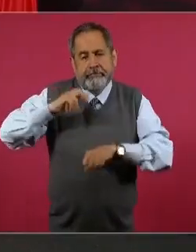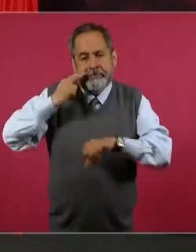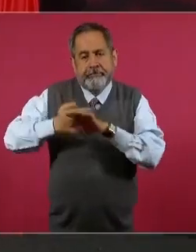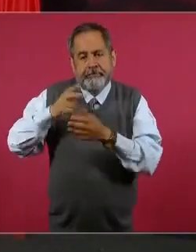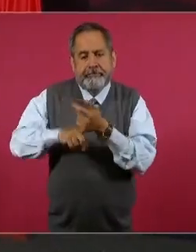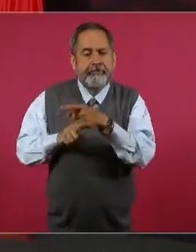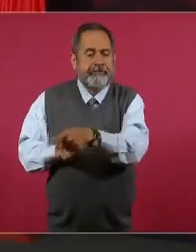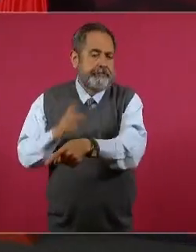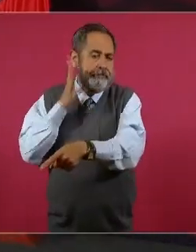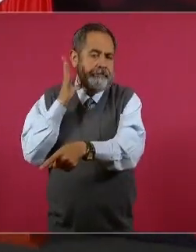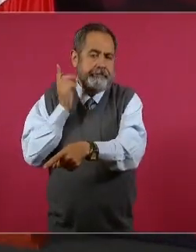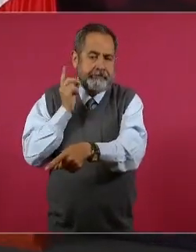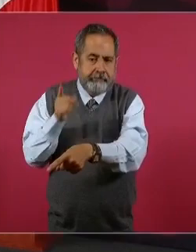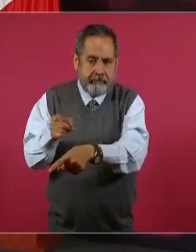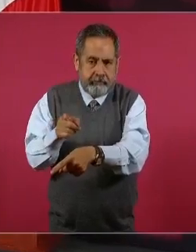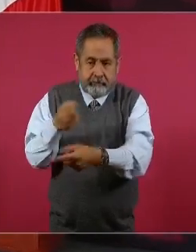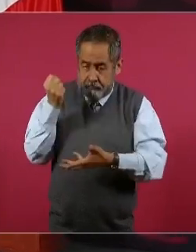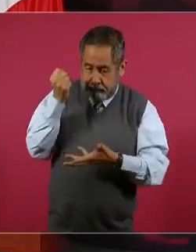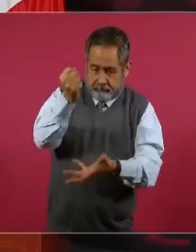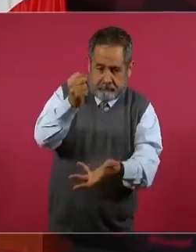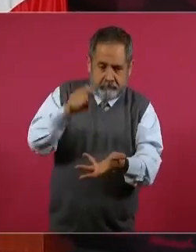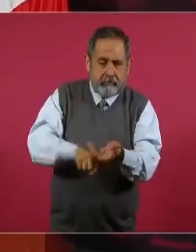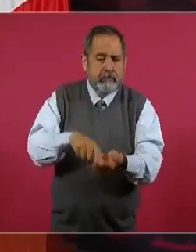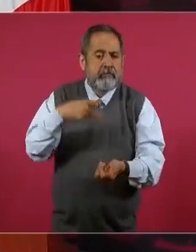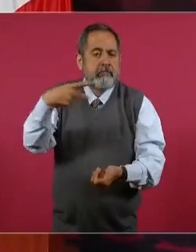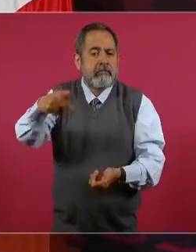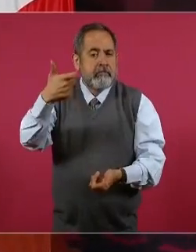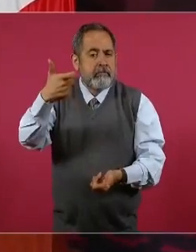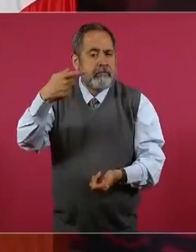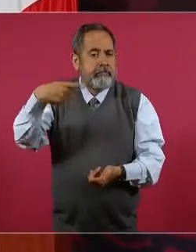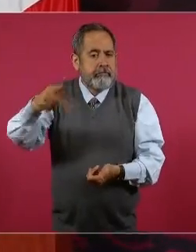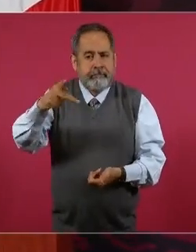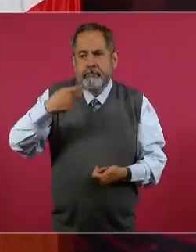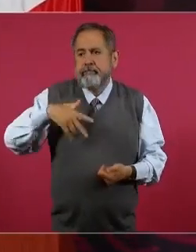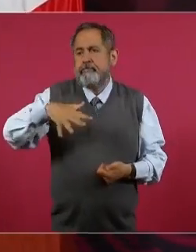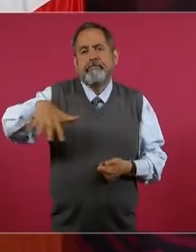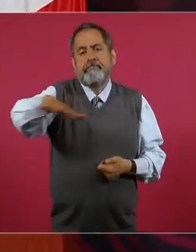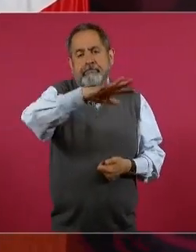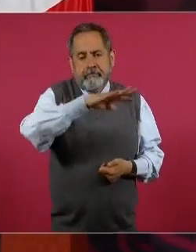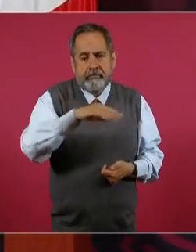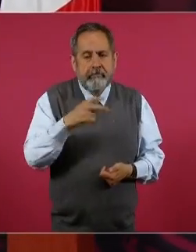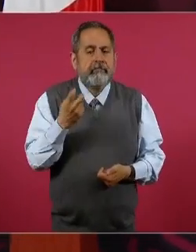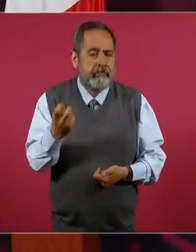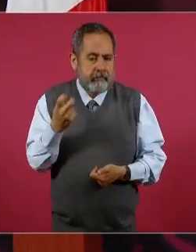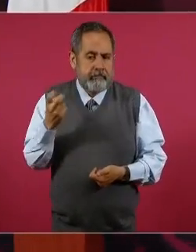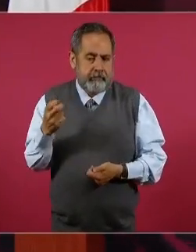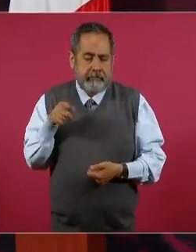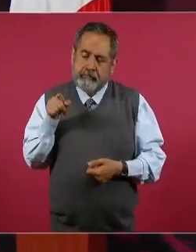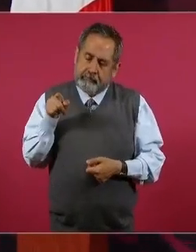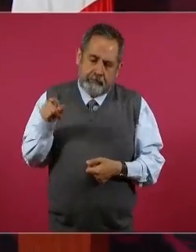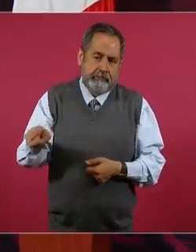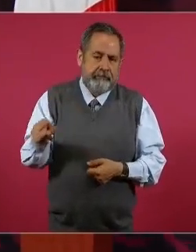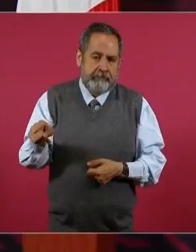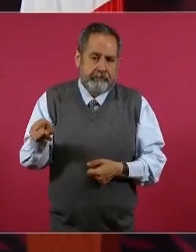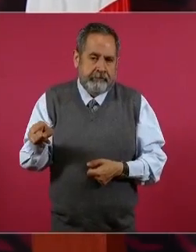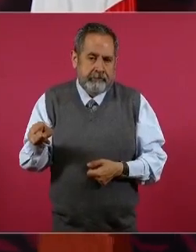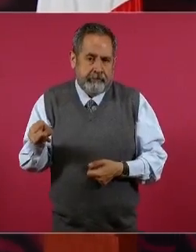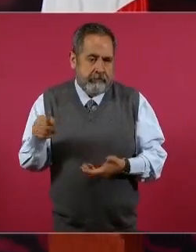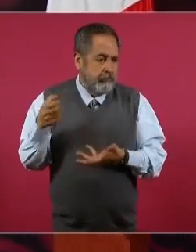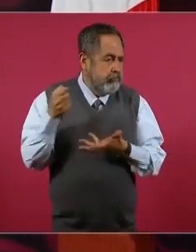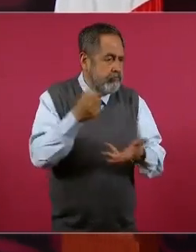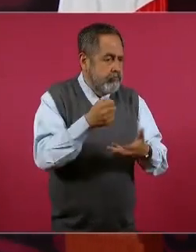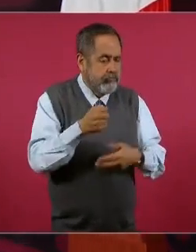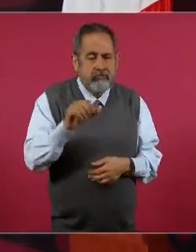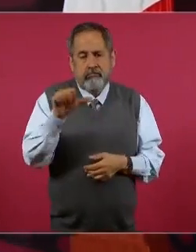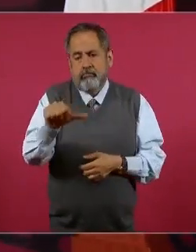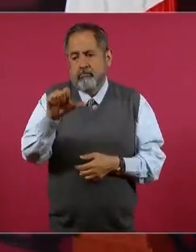del dinero del presupuesto, que es dinero del pueblo. Por eso es lo de la